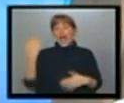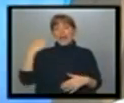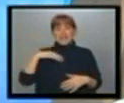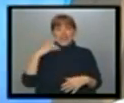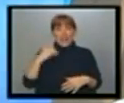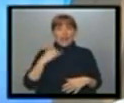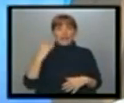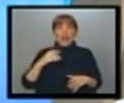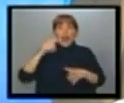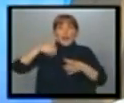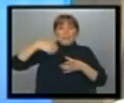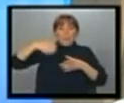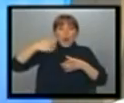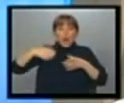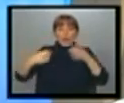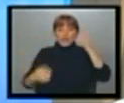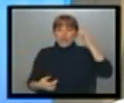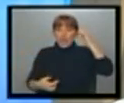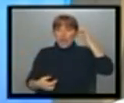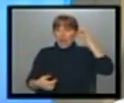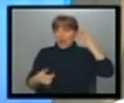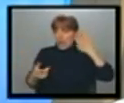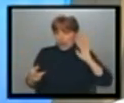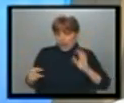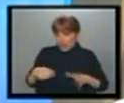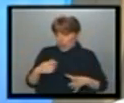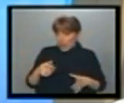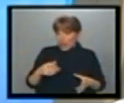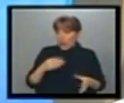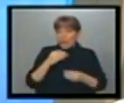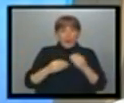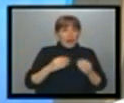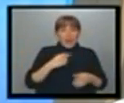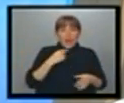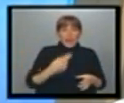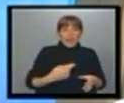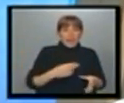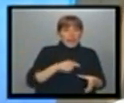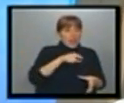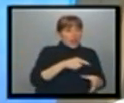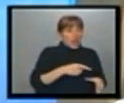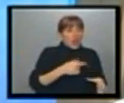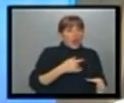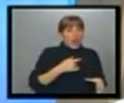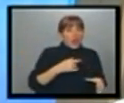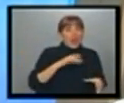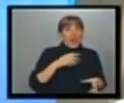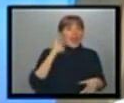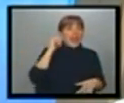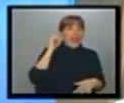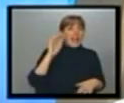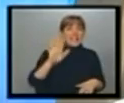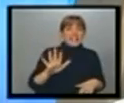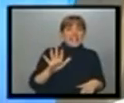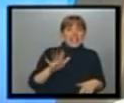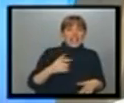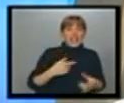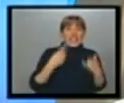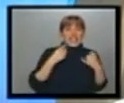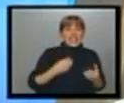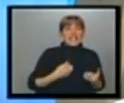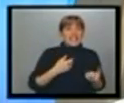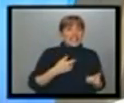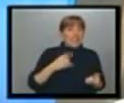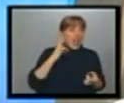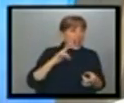el postrecito. Es de repente una herramienta que usan muchas familias. Yo, por ejemplo, para que el más chiquito de 5 años consuma un producto lácteo.